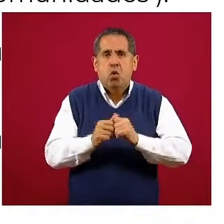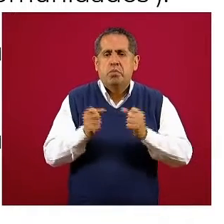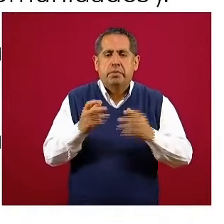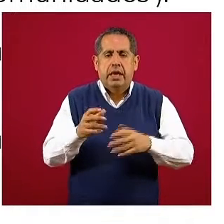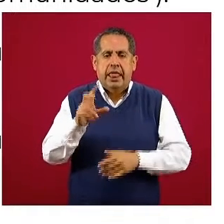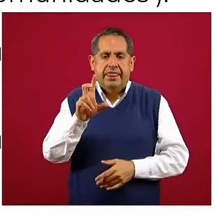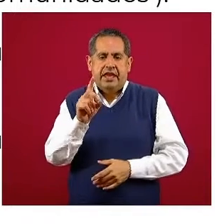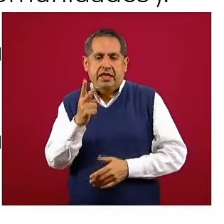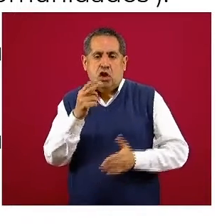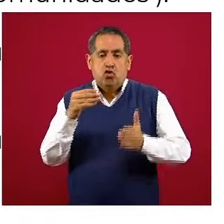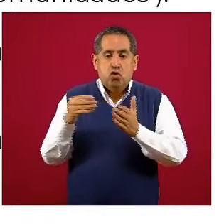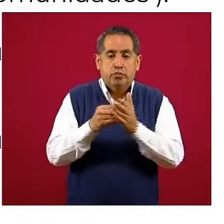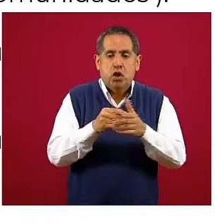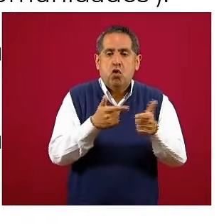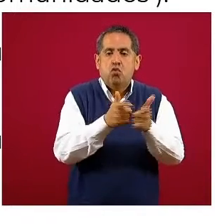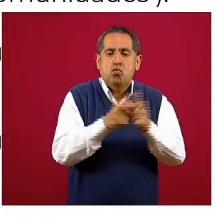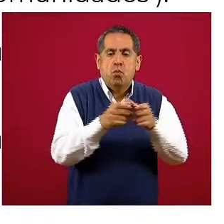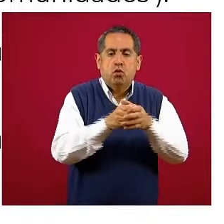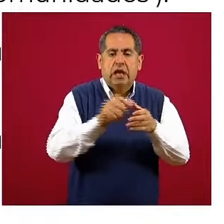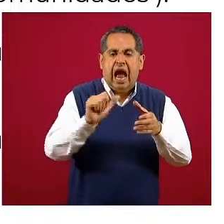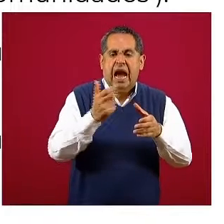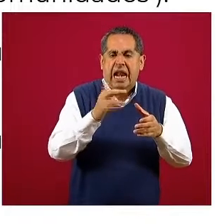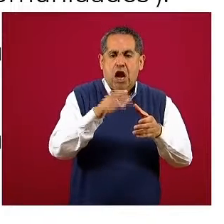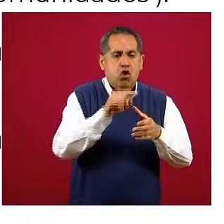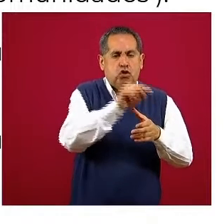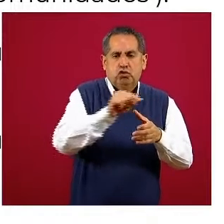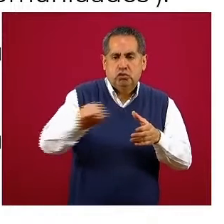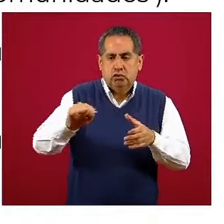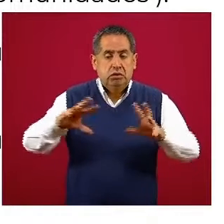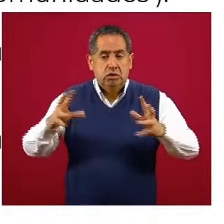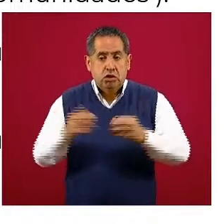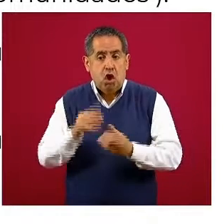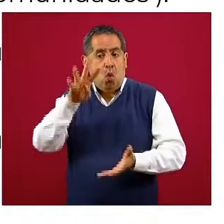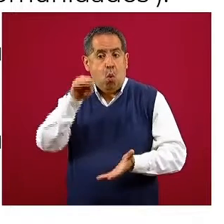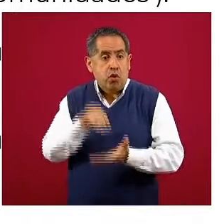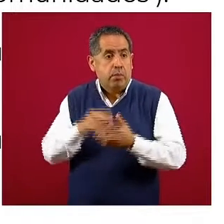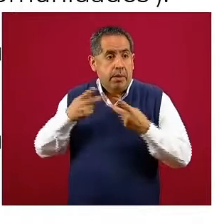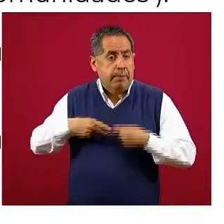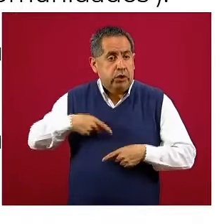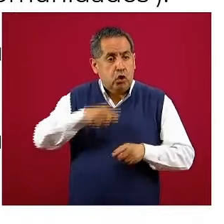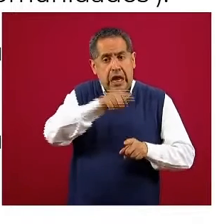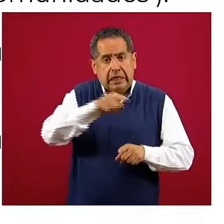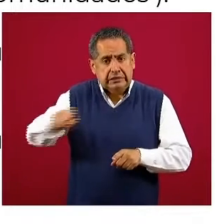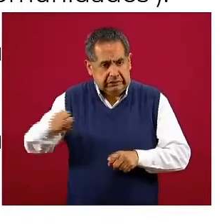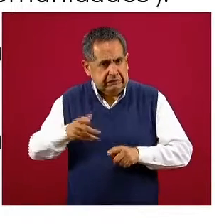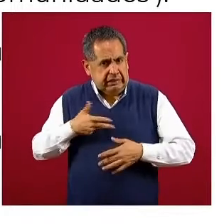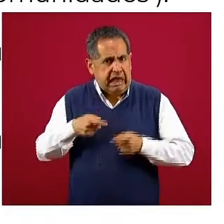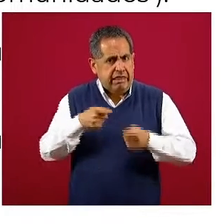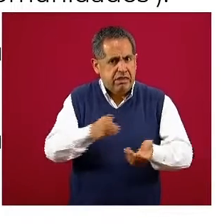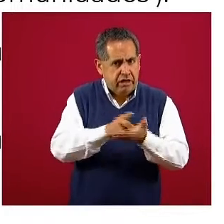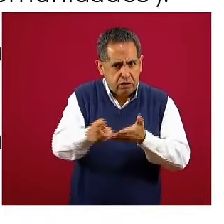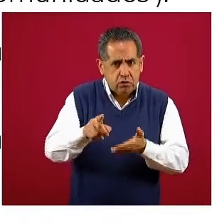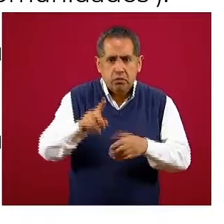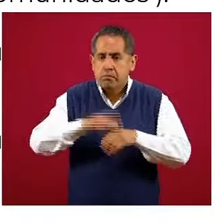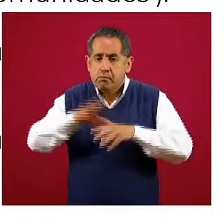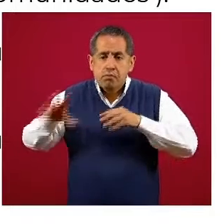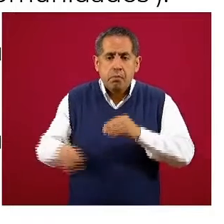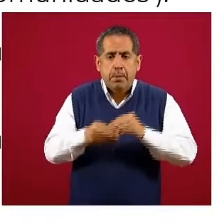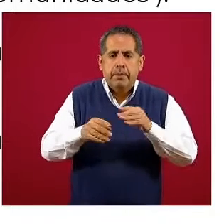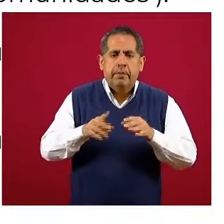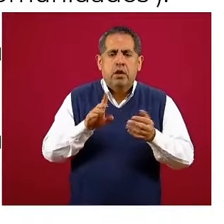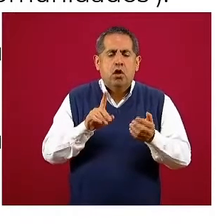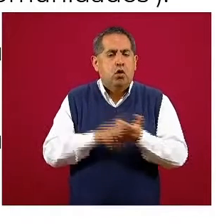a 146,000 productores. En este mes de agosto incorporaremos 10,000 productores más, 6,000 de granos,